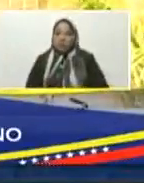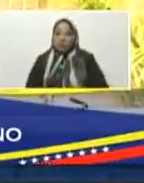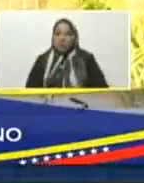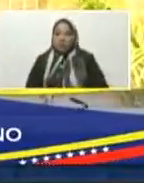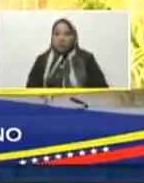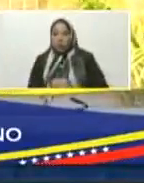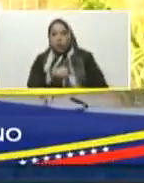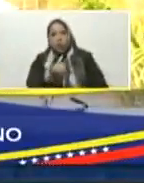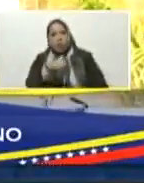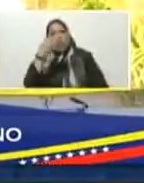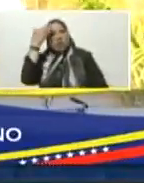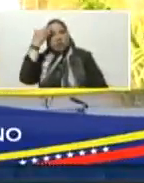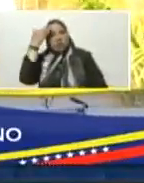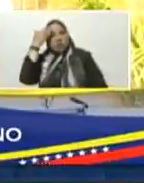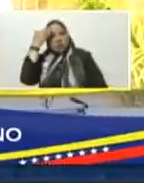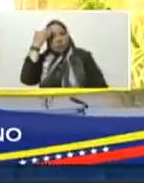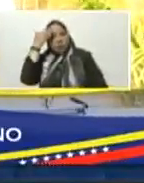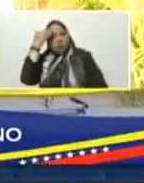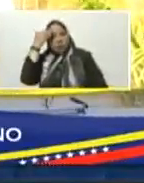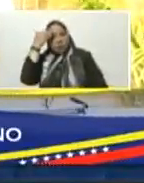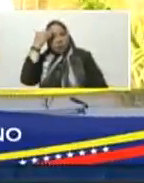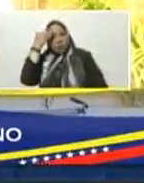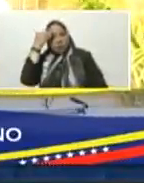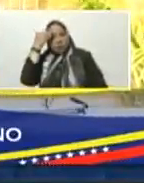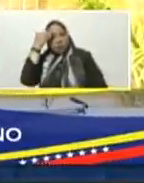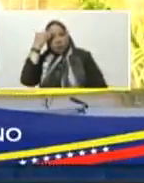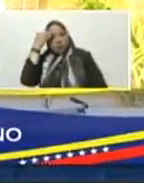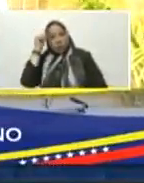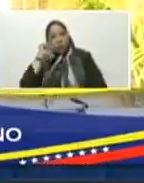ustedes saben que está pendiente